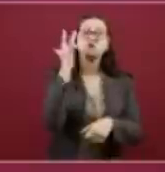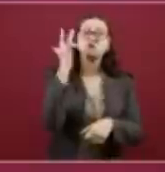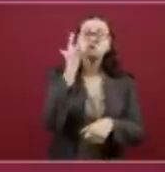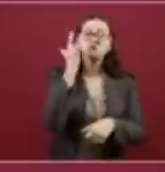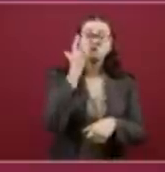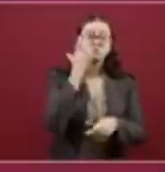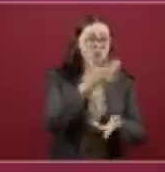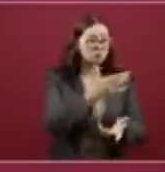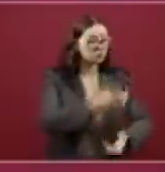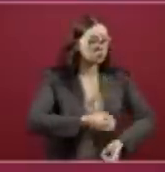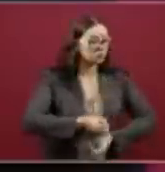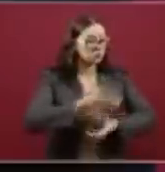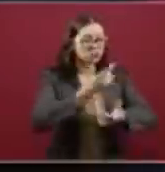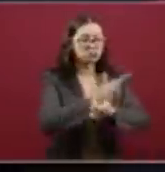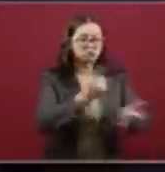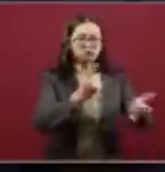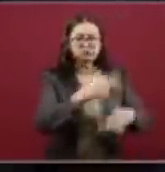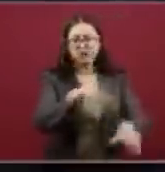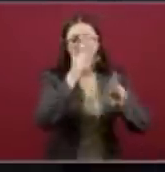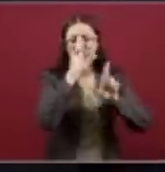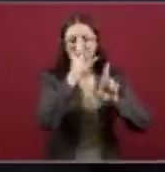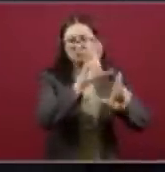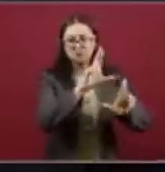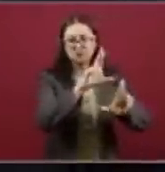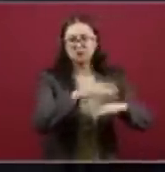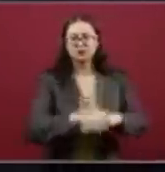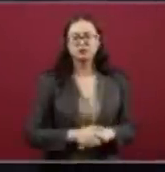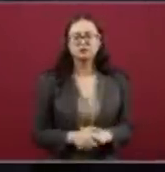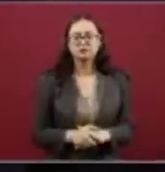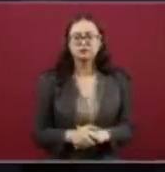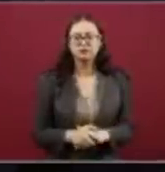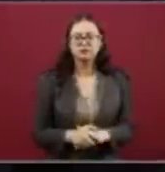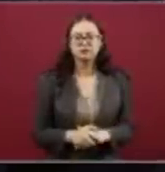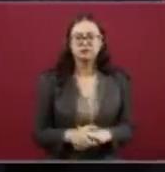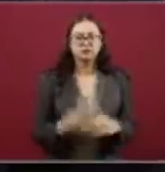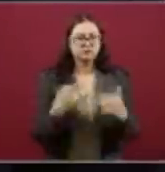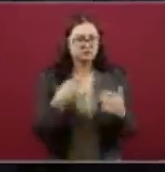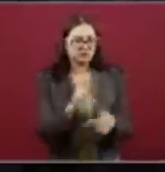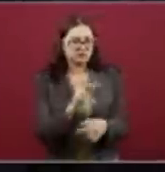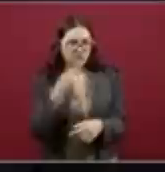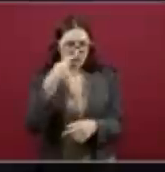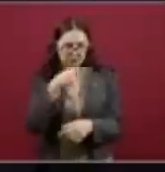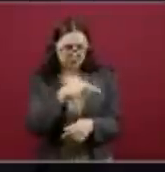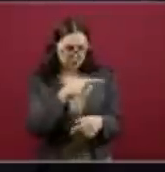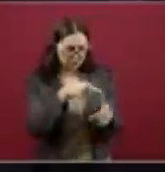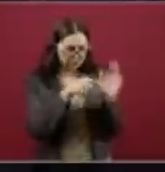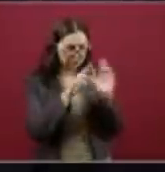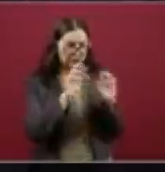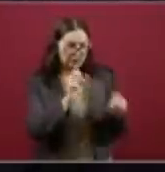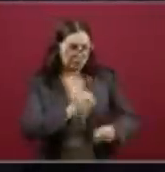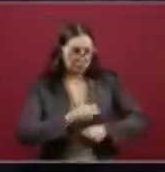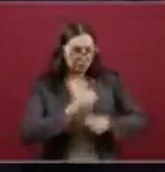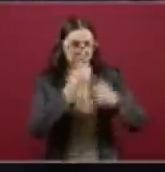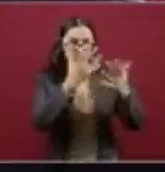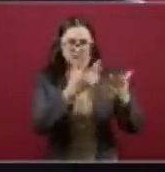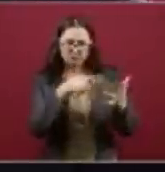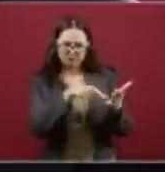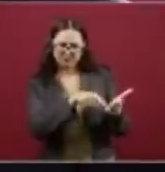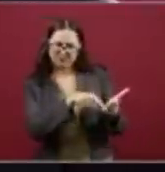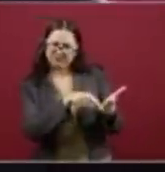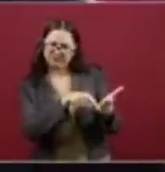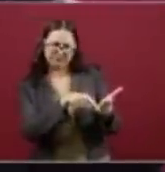exprese libremente, nada más que nos den la posibilidad de la réplica, pero